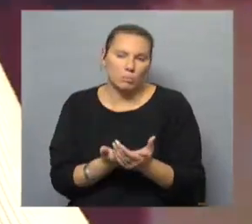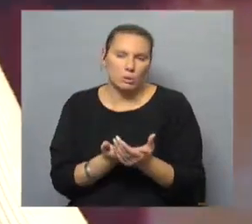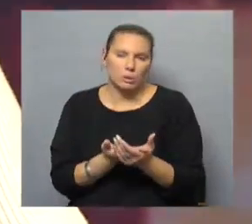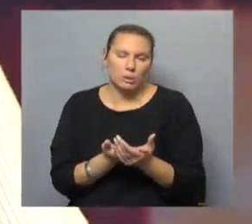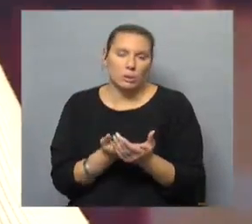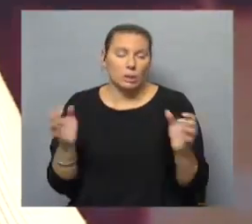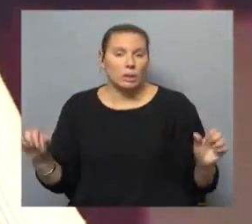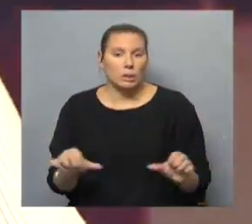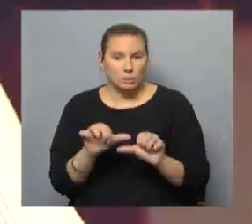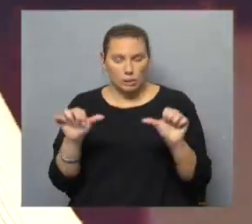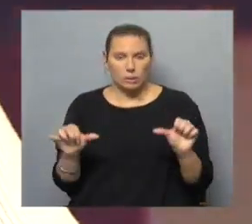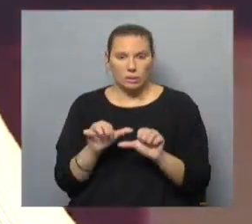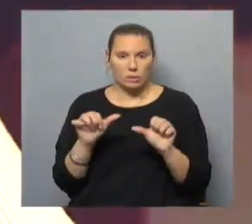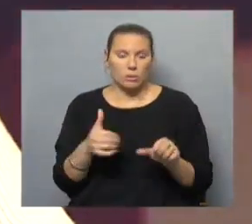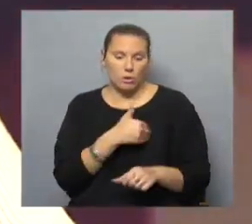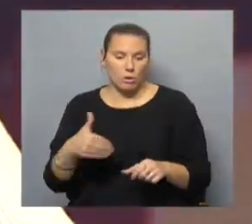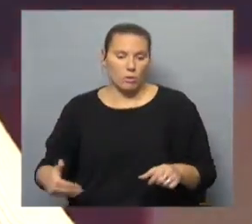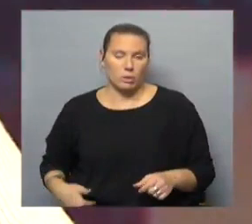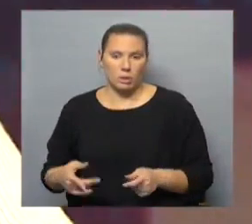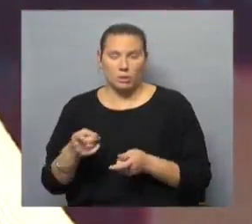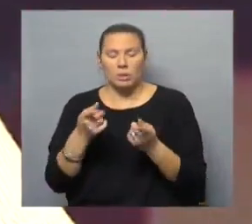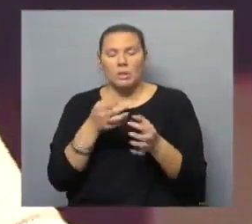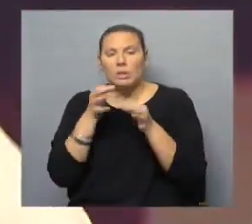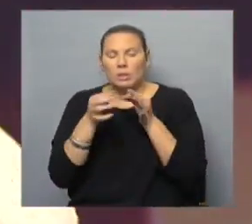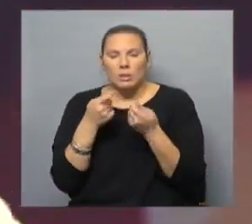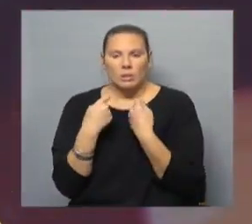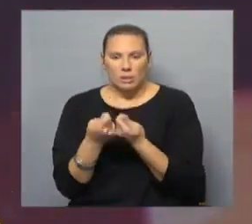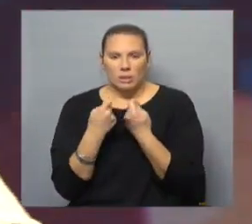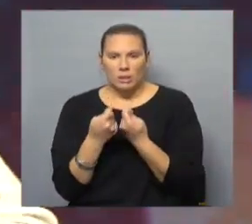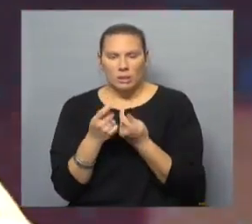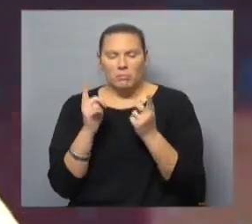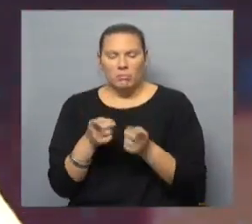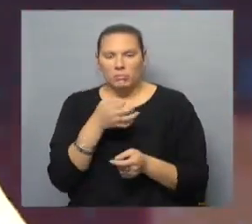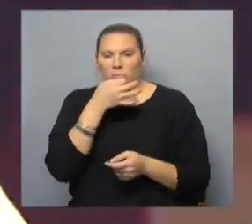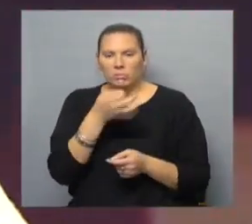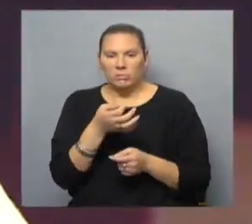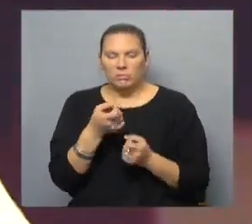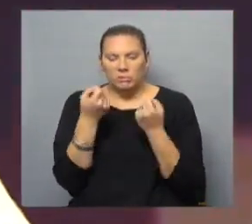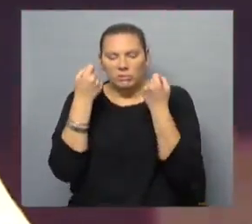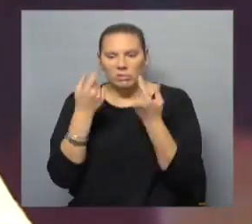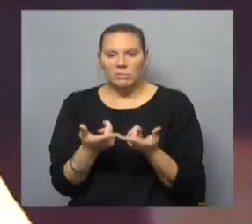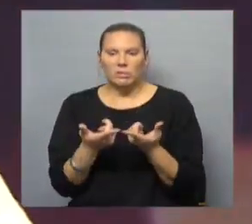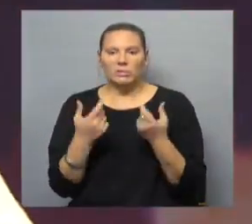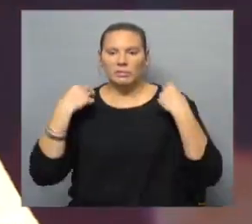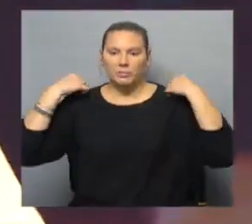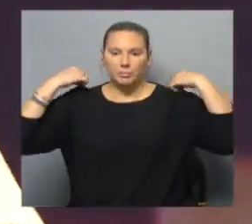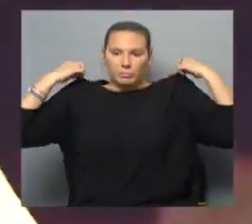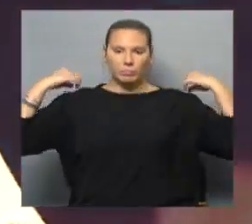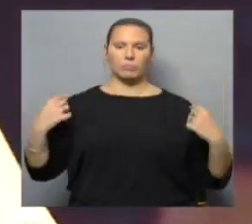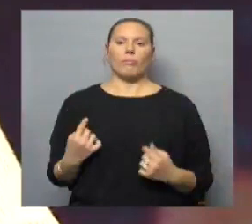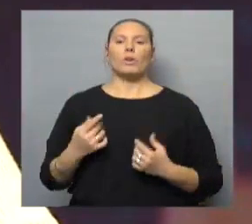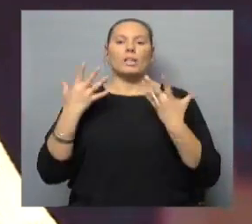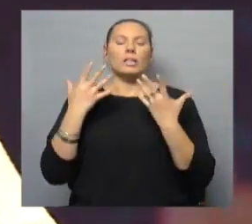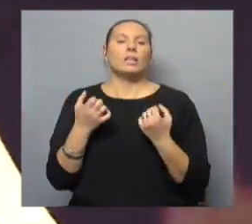que se hizo por parte del gobierno en esta rendición de cuentas. Recalcó que lo que se le da, la